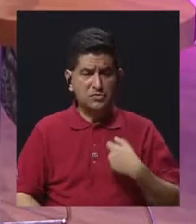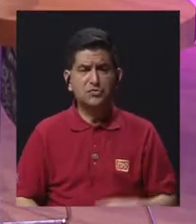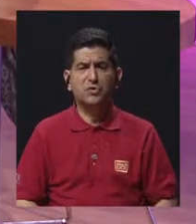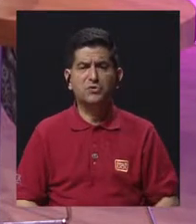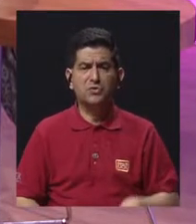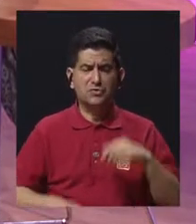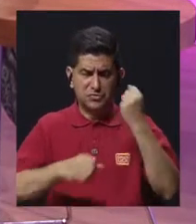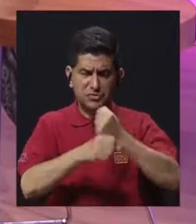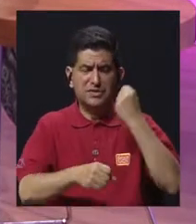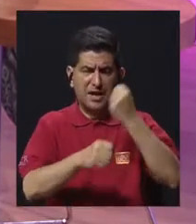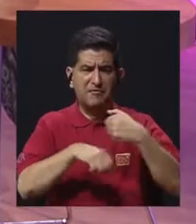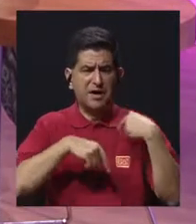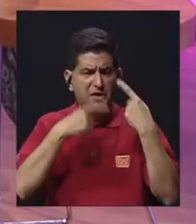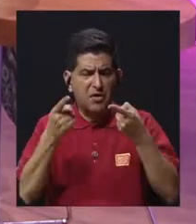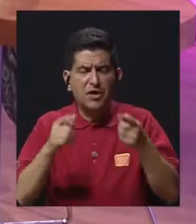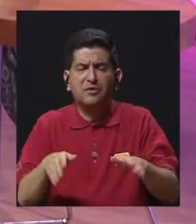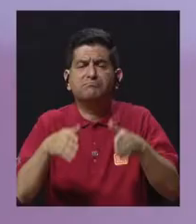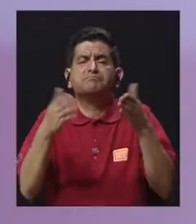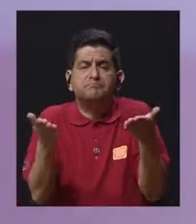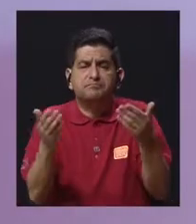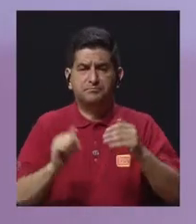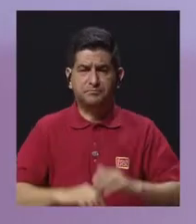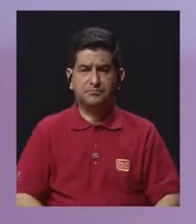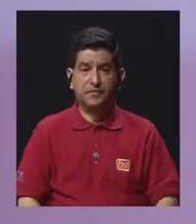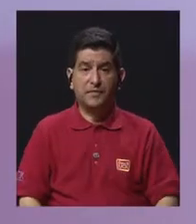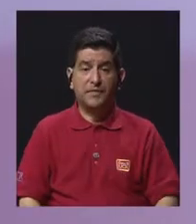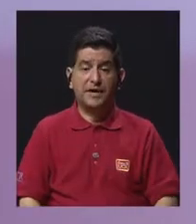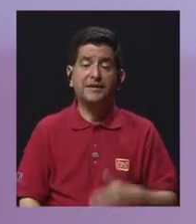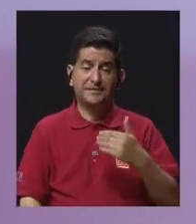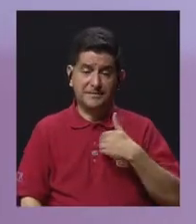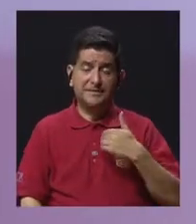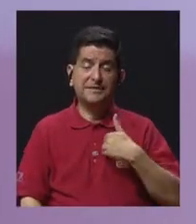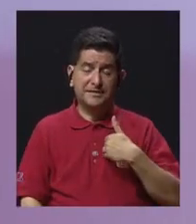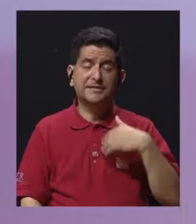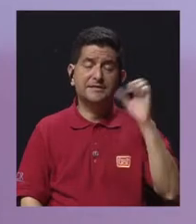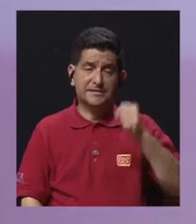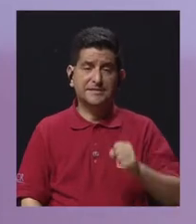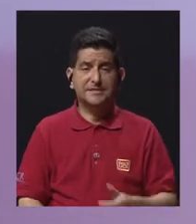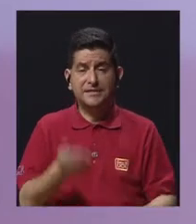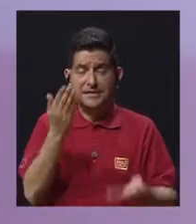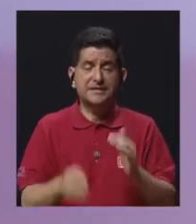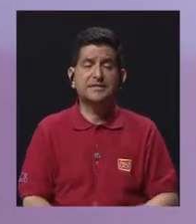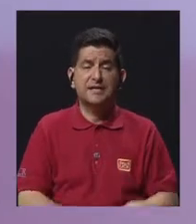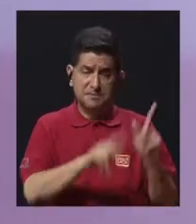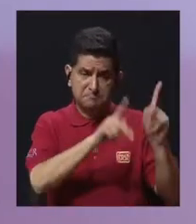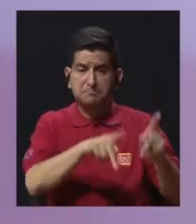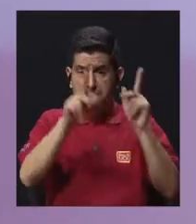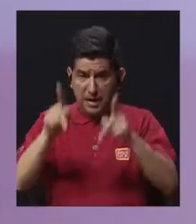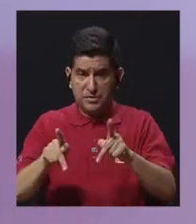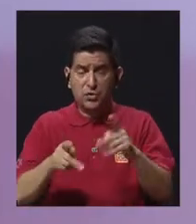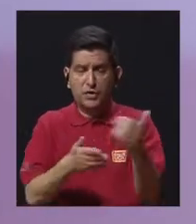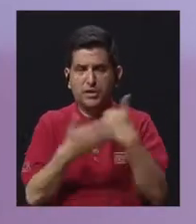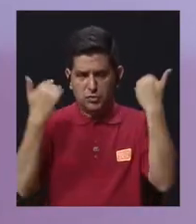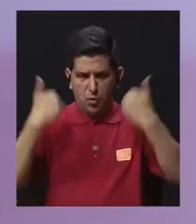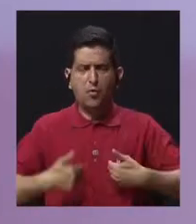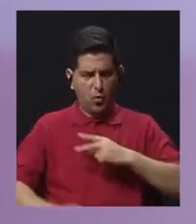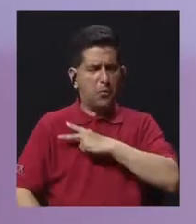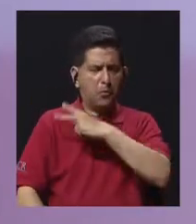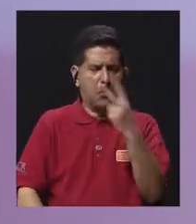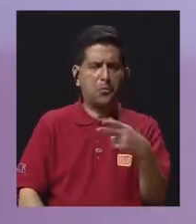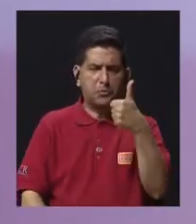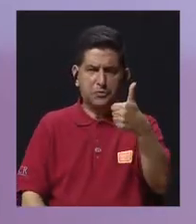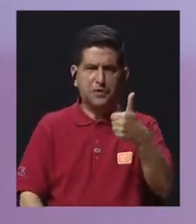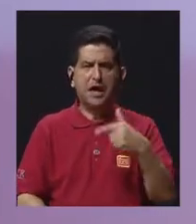buscábamos la manera cómo poder movilizarnos a realizar nuestro trabajo. Y aunque teníamos, verdad, el recurso